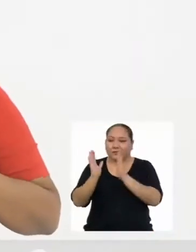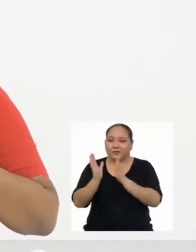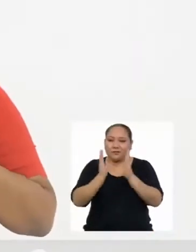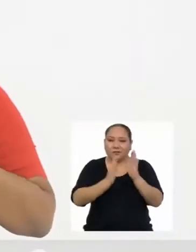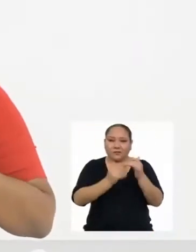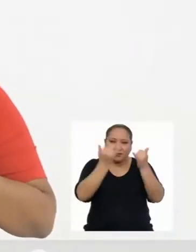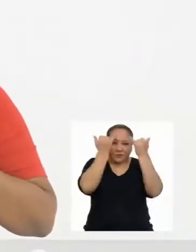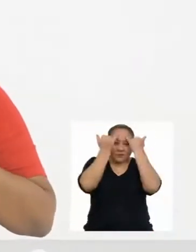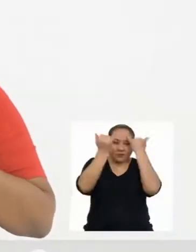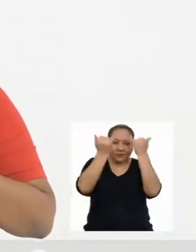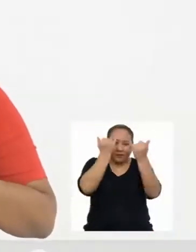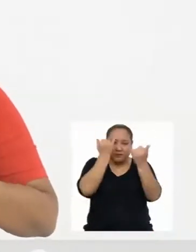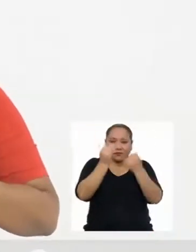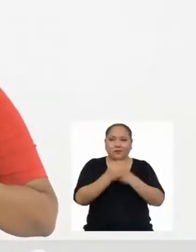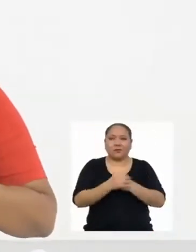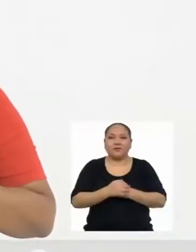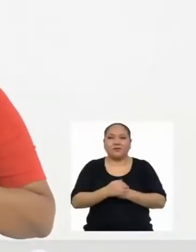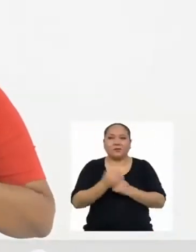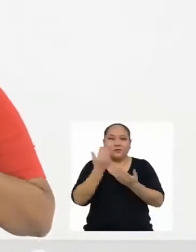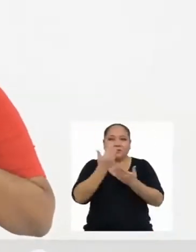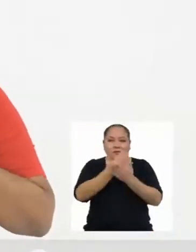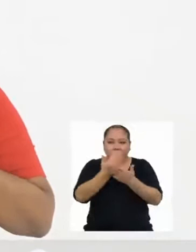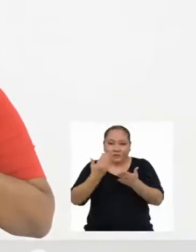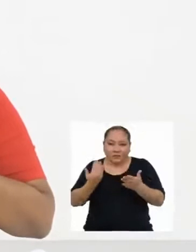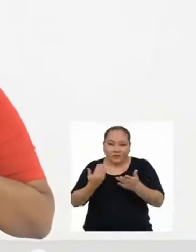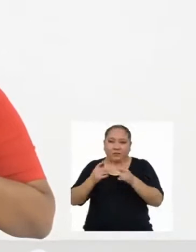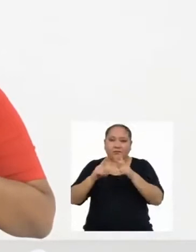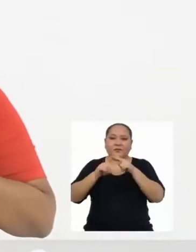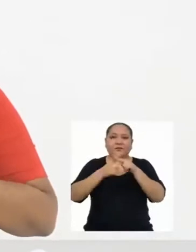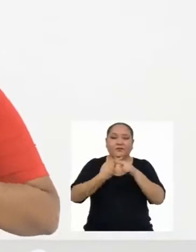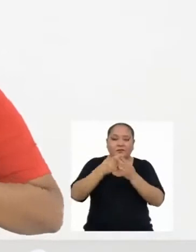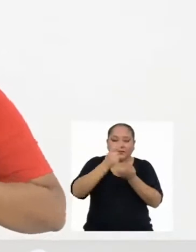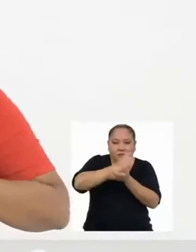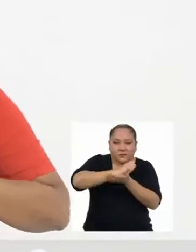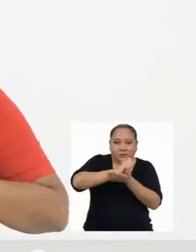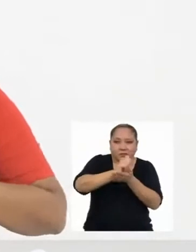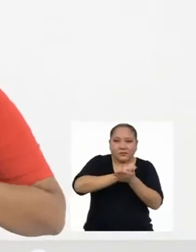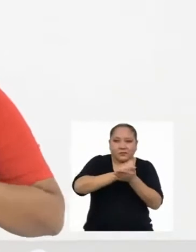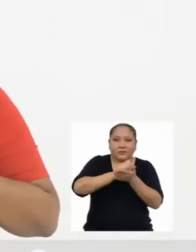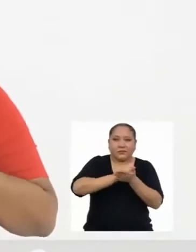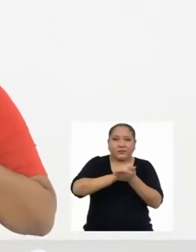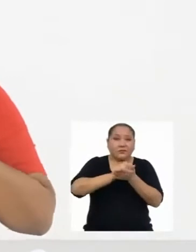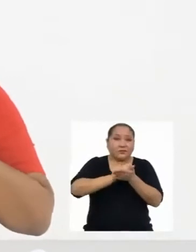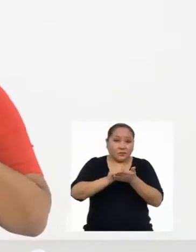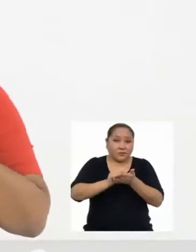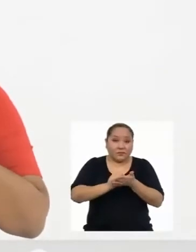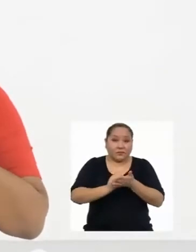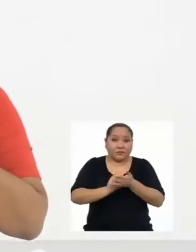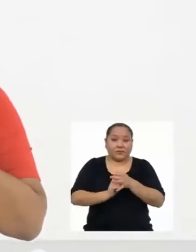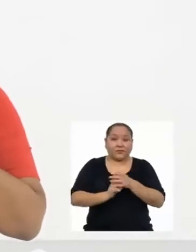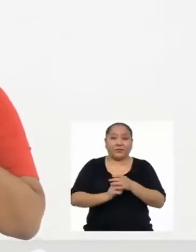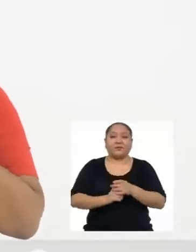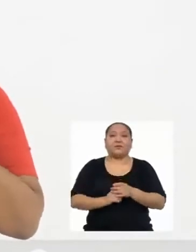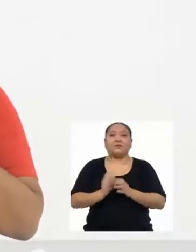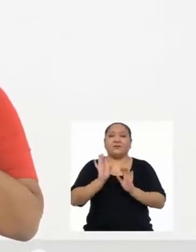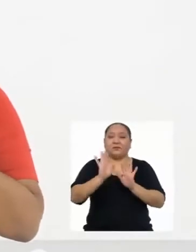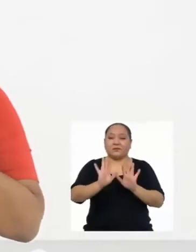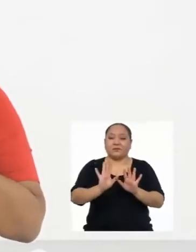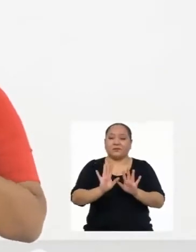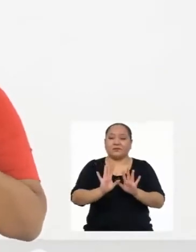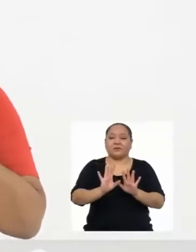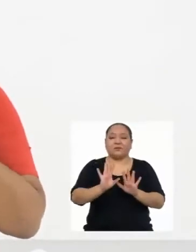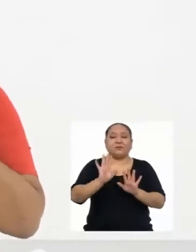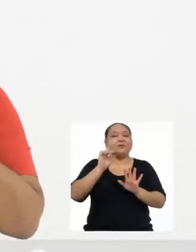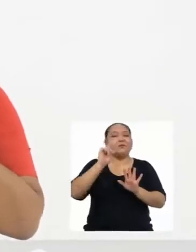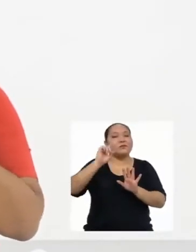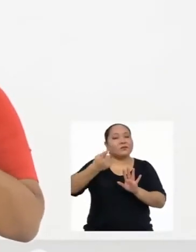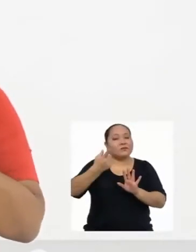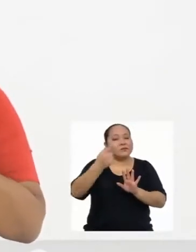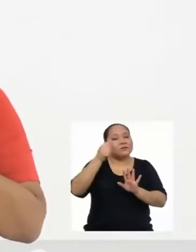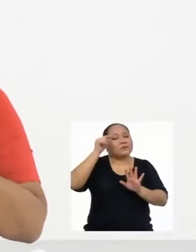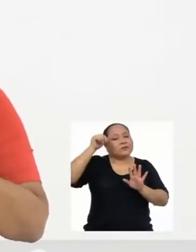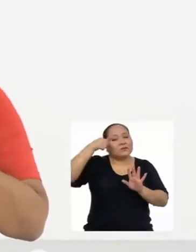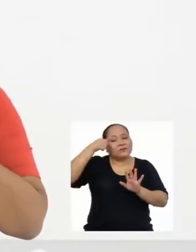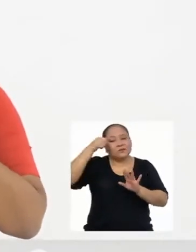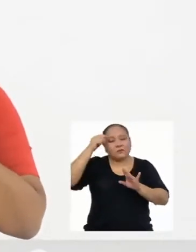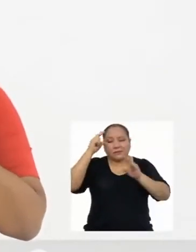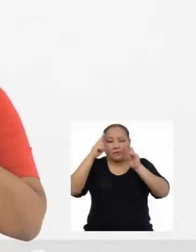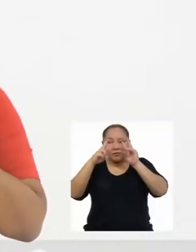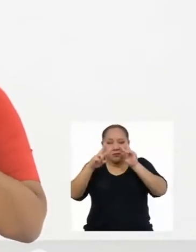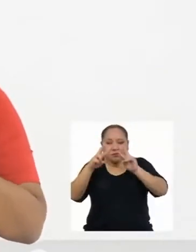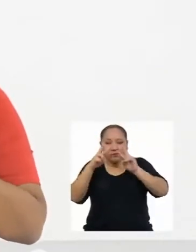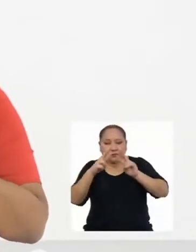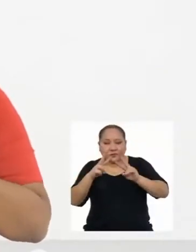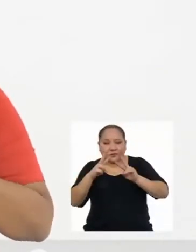ideas. Antes de pasar a la etapa de escritura o textualización, hagamos un recuento de los